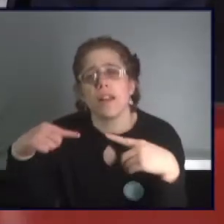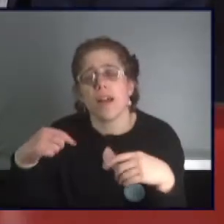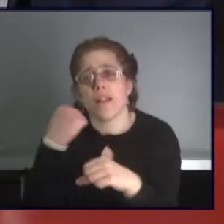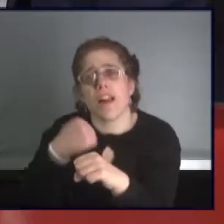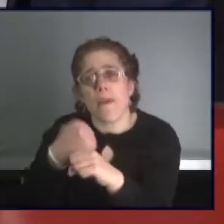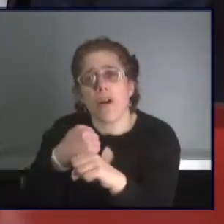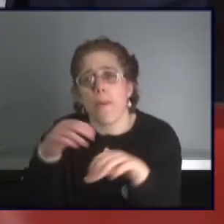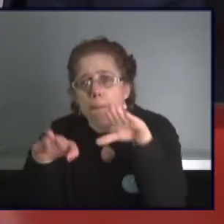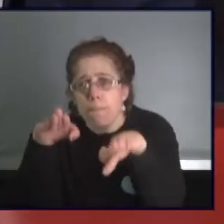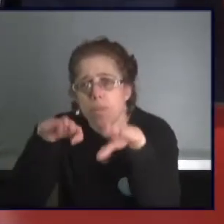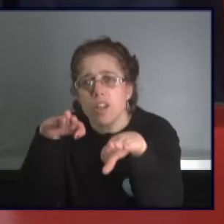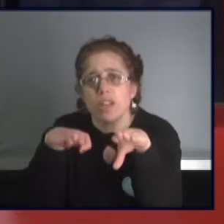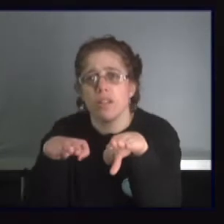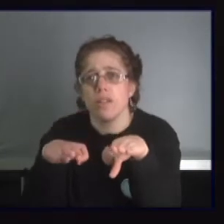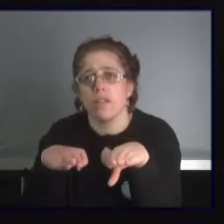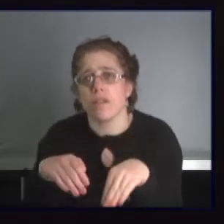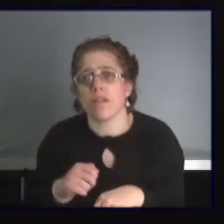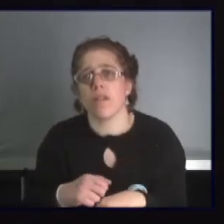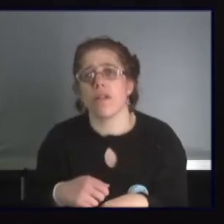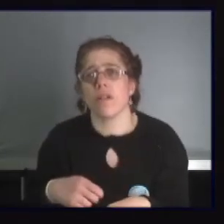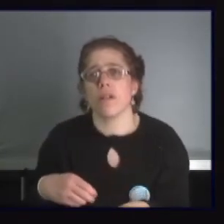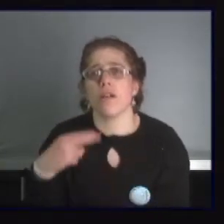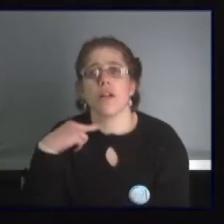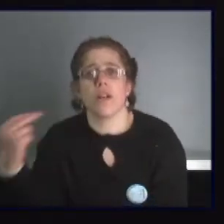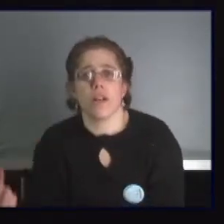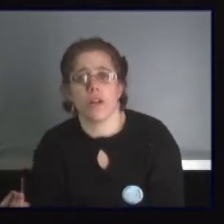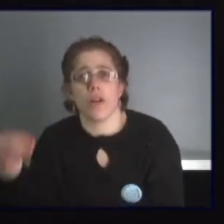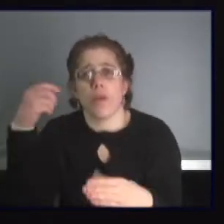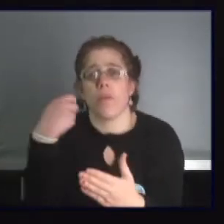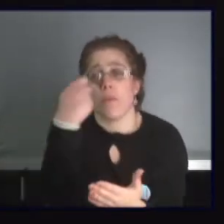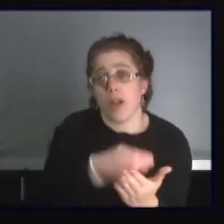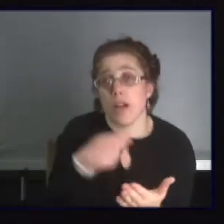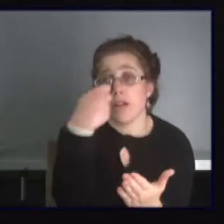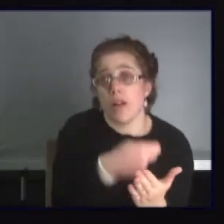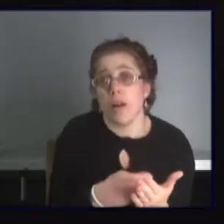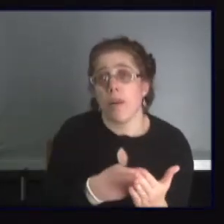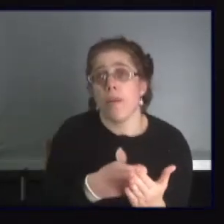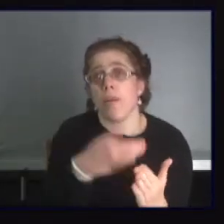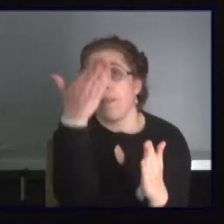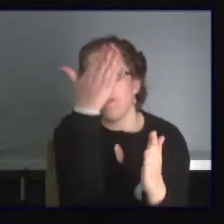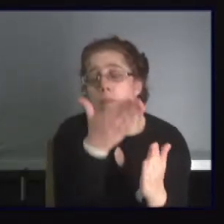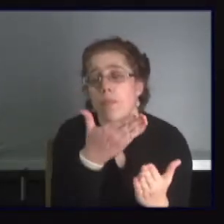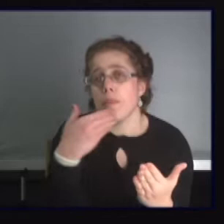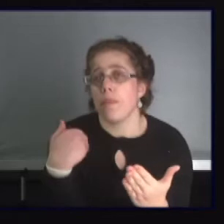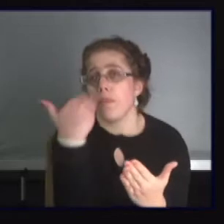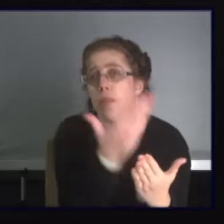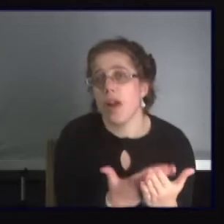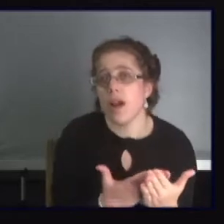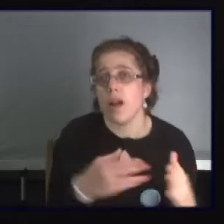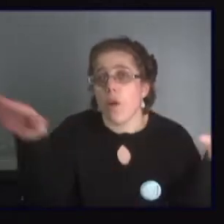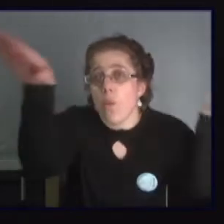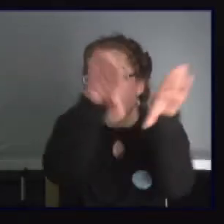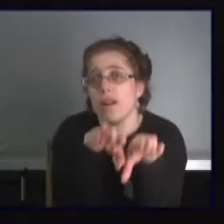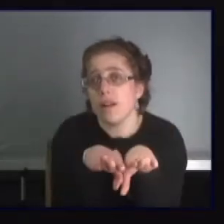de medidas como por ejemplo la asignación universal por hijo medida como el plan conectarigualdad